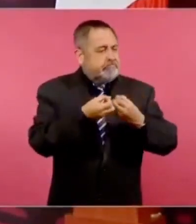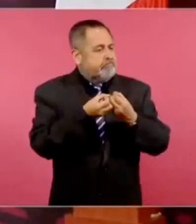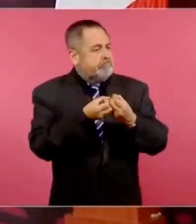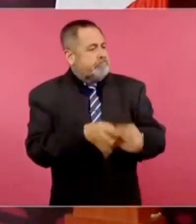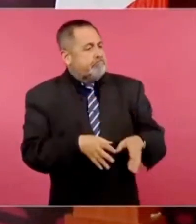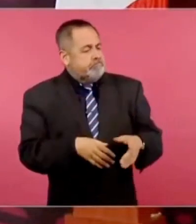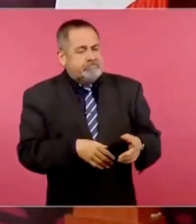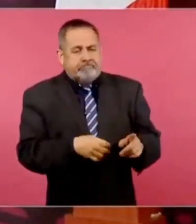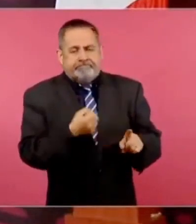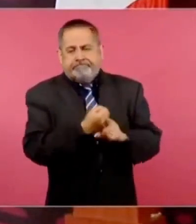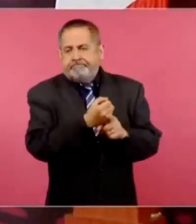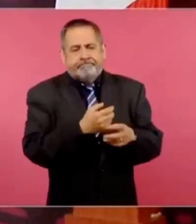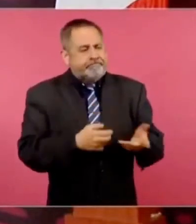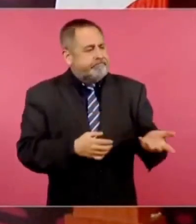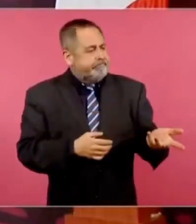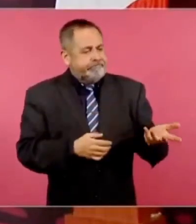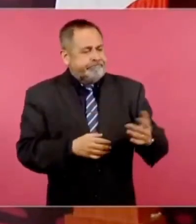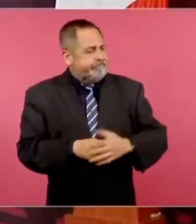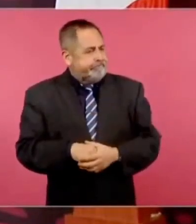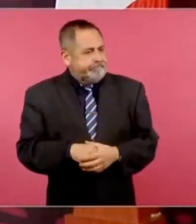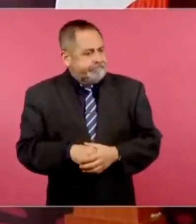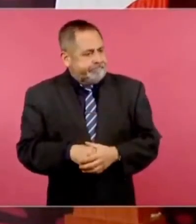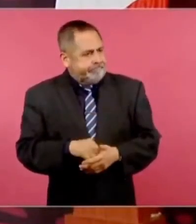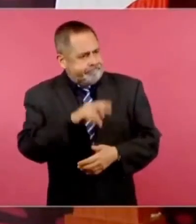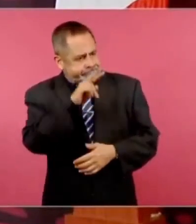los azotó muy fuerte